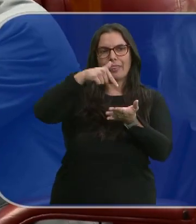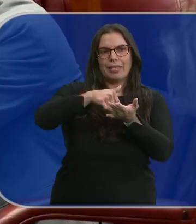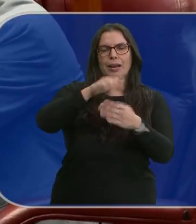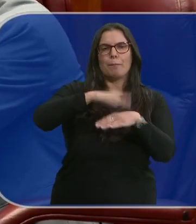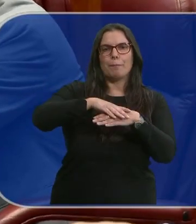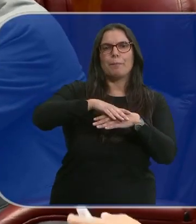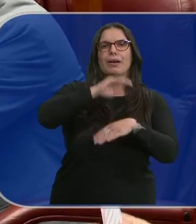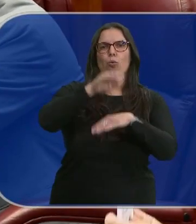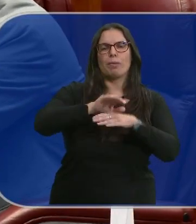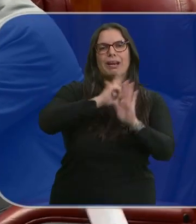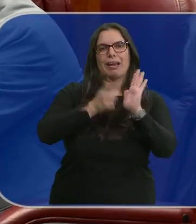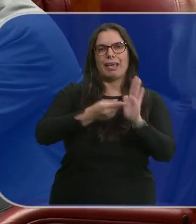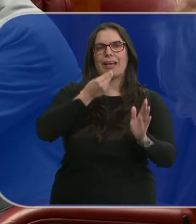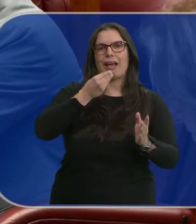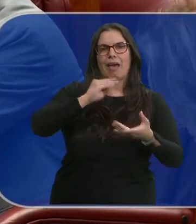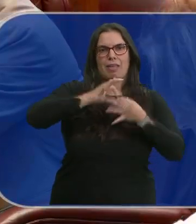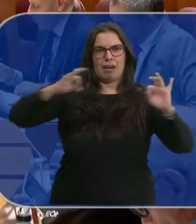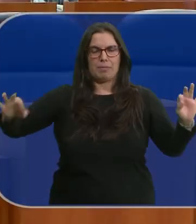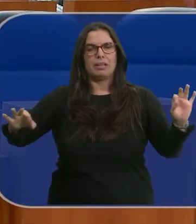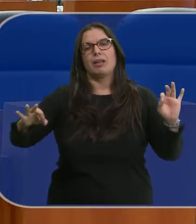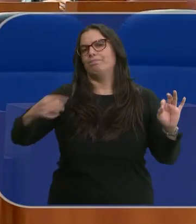se aplique la ley de la cadena alimentaria.